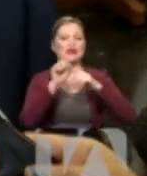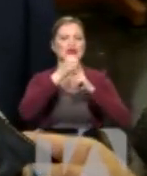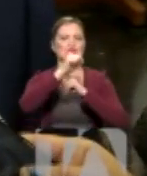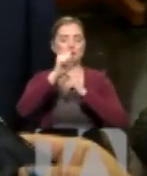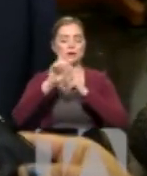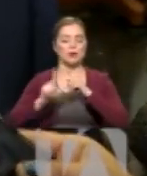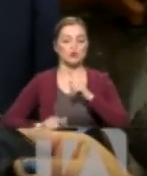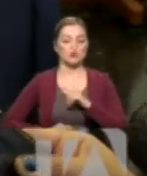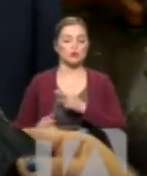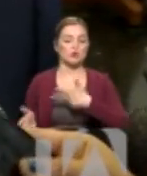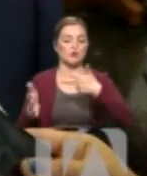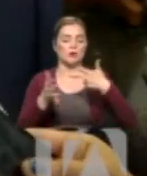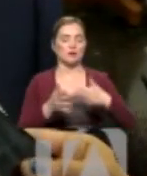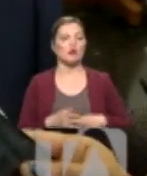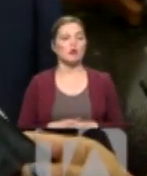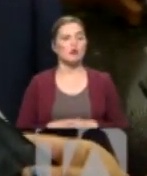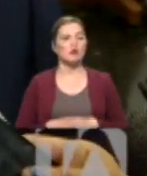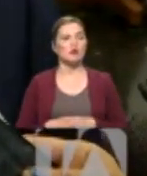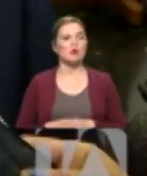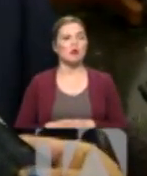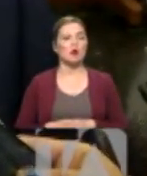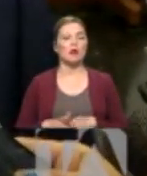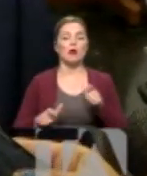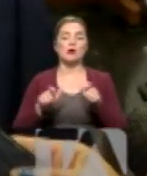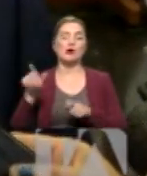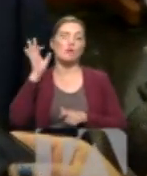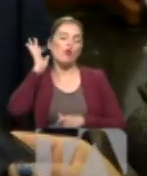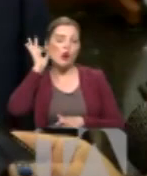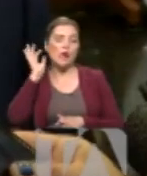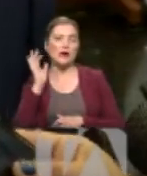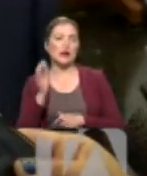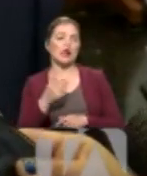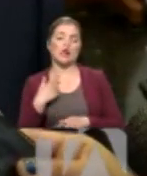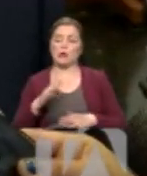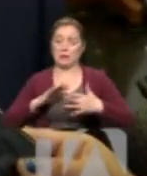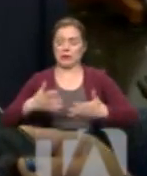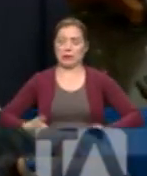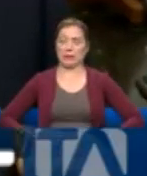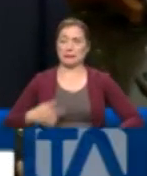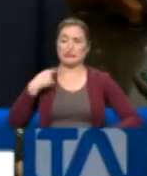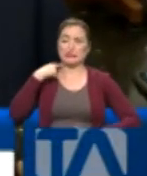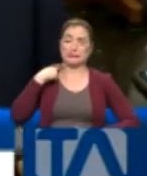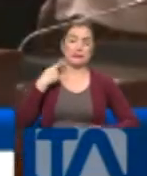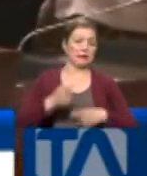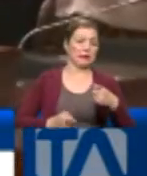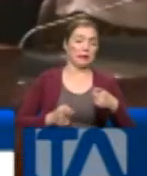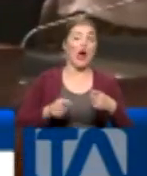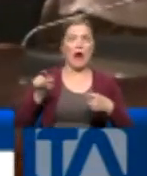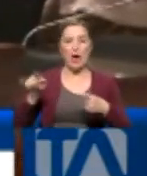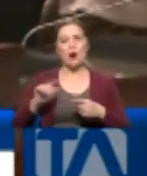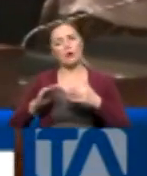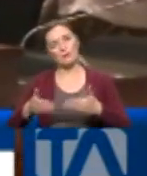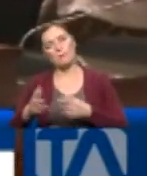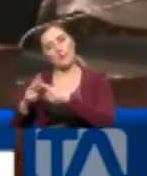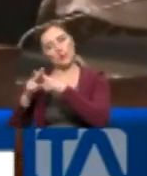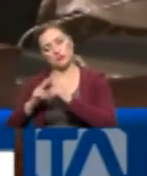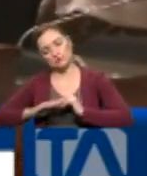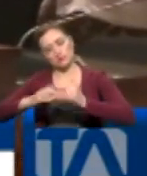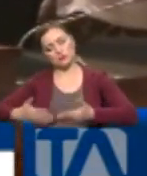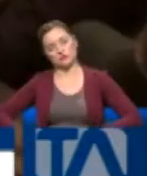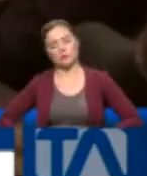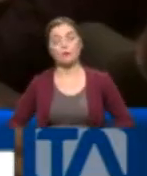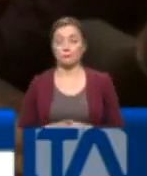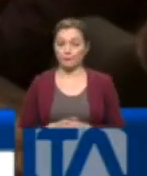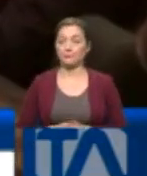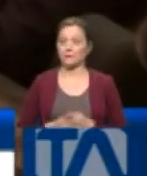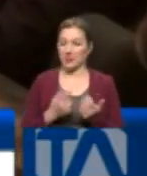ejemplo, de vientres de alquiler, que son algunos temas que ya en el país están y existen. Pese a tratarse de una norma discutida